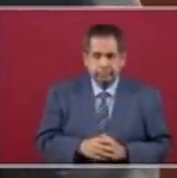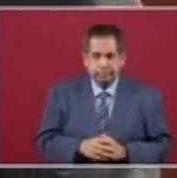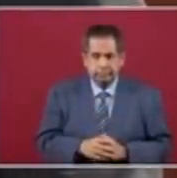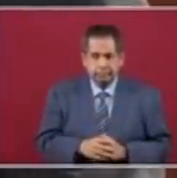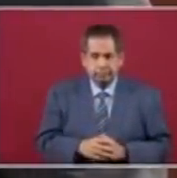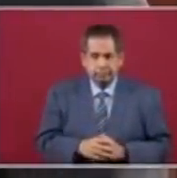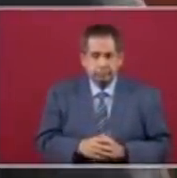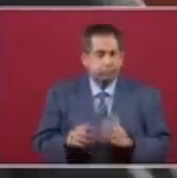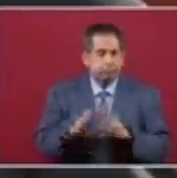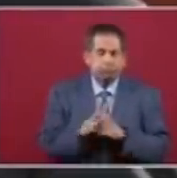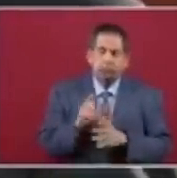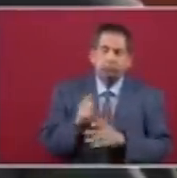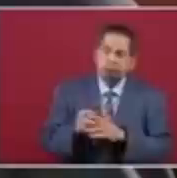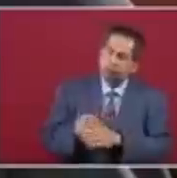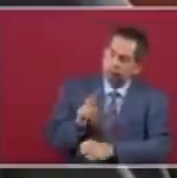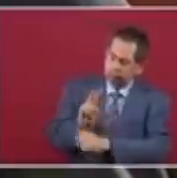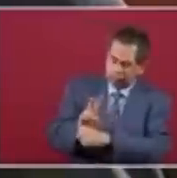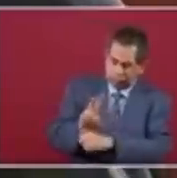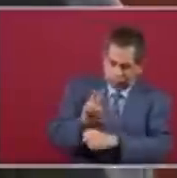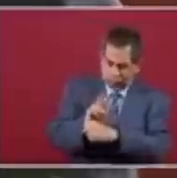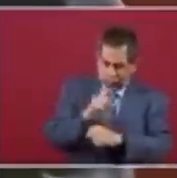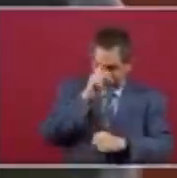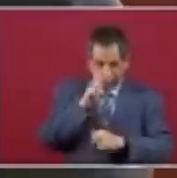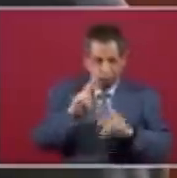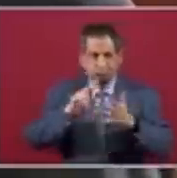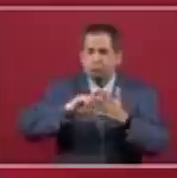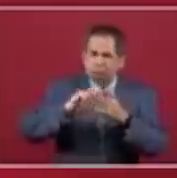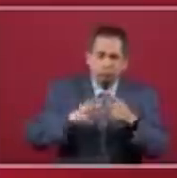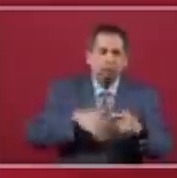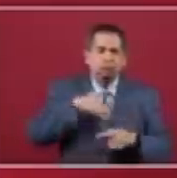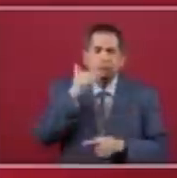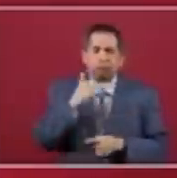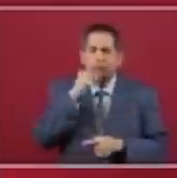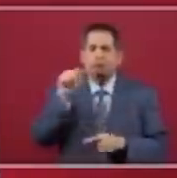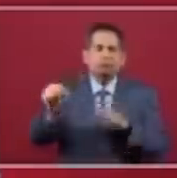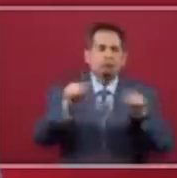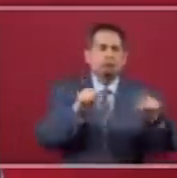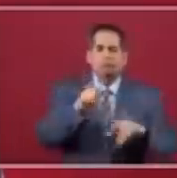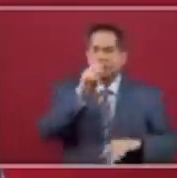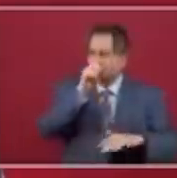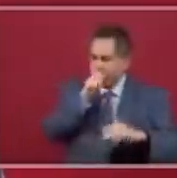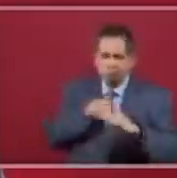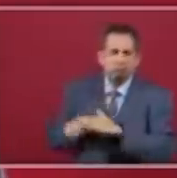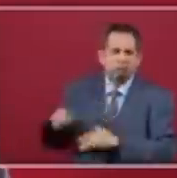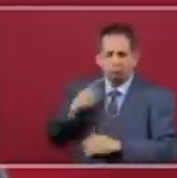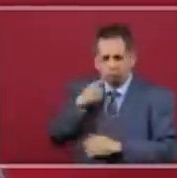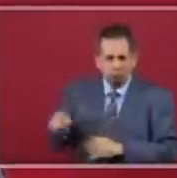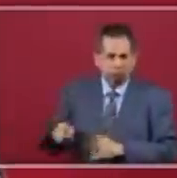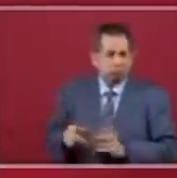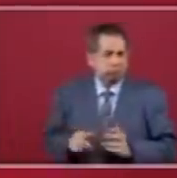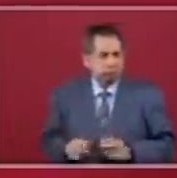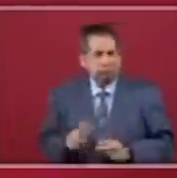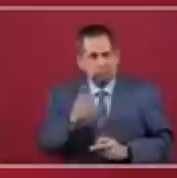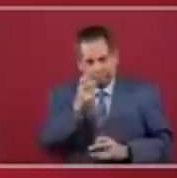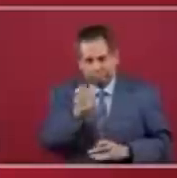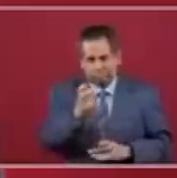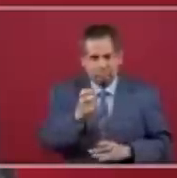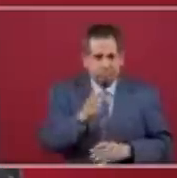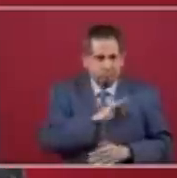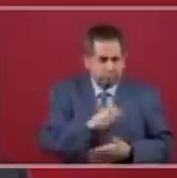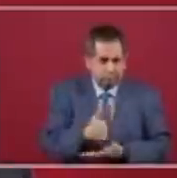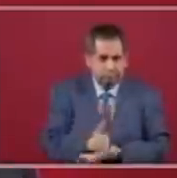actuando como guardianes para no permitir la corrupción en el país. Esa es una forma de